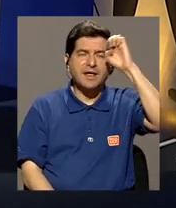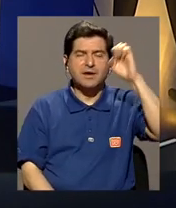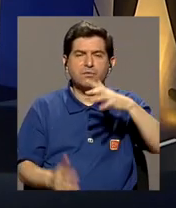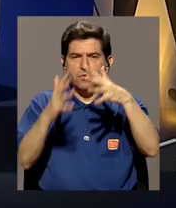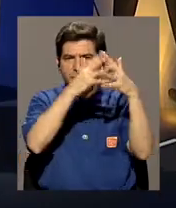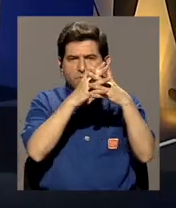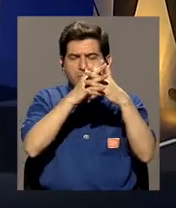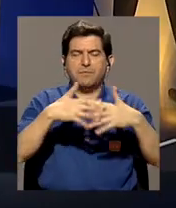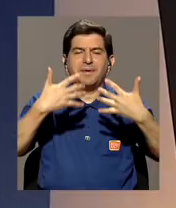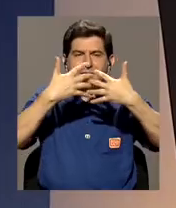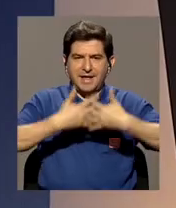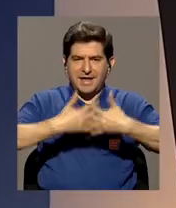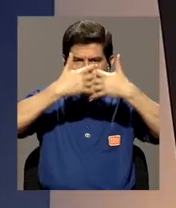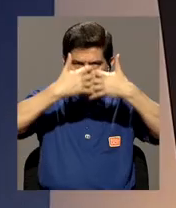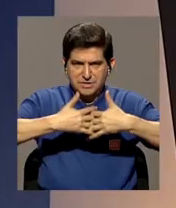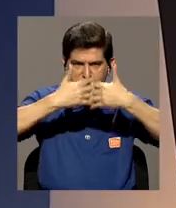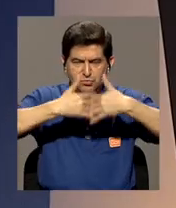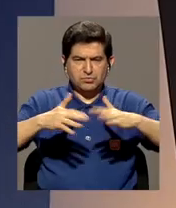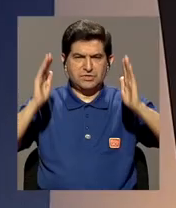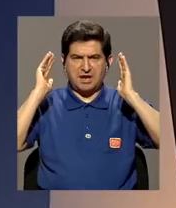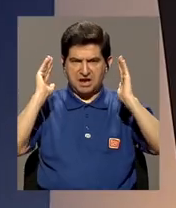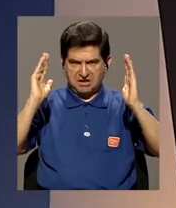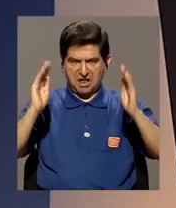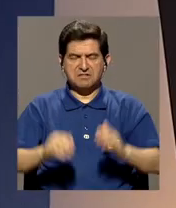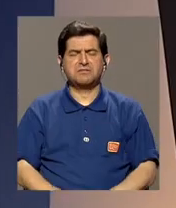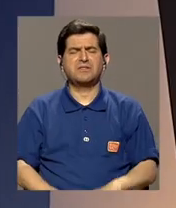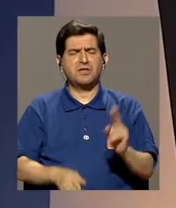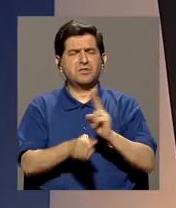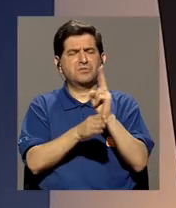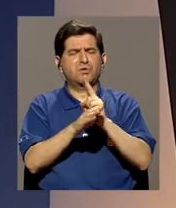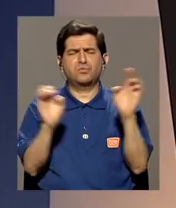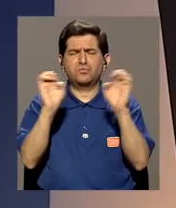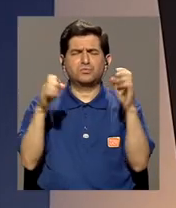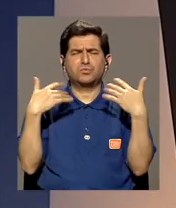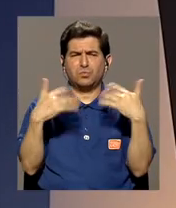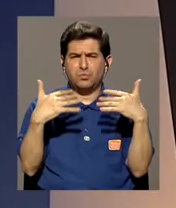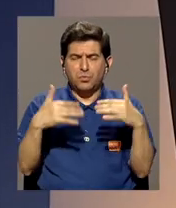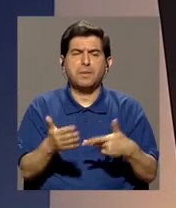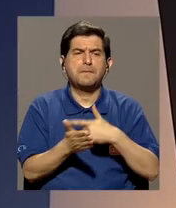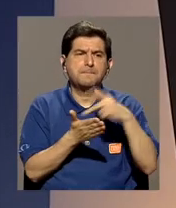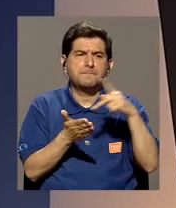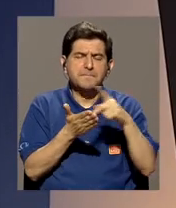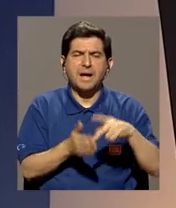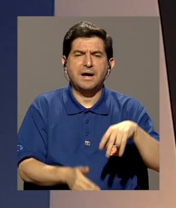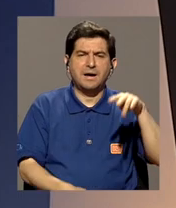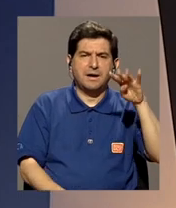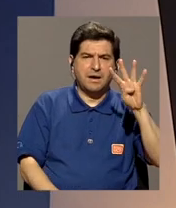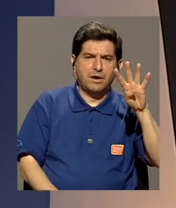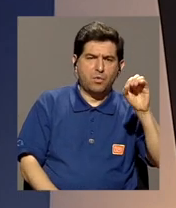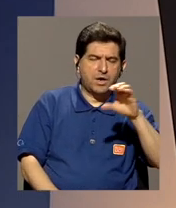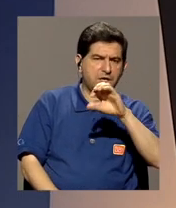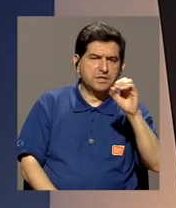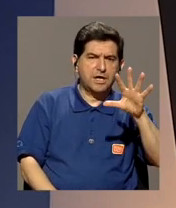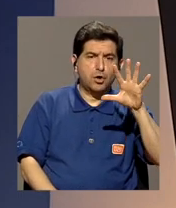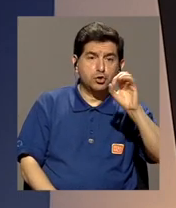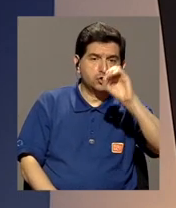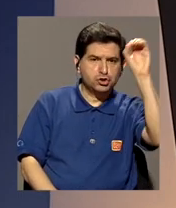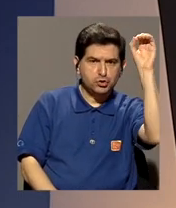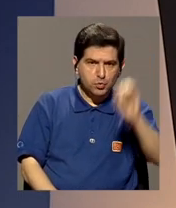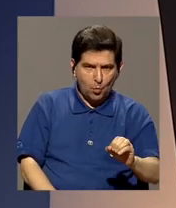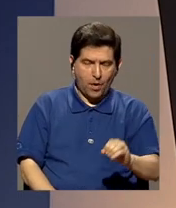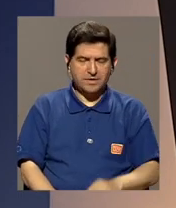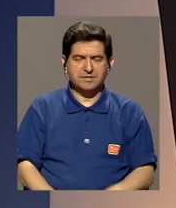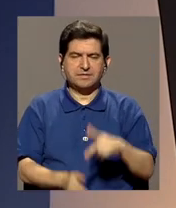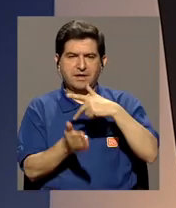eeuu una industria una industria grande de altos consumos este paga un 40 o un 50 por ciento